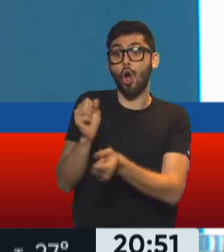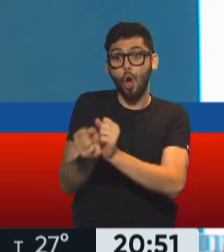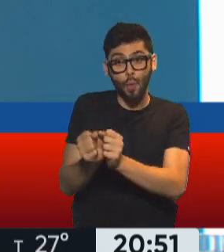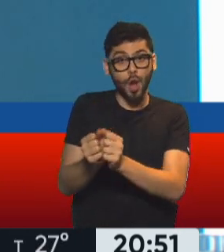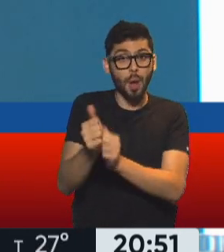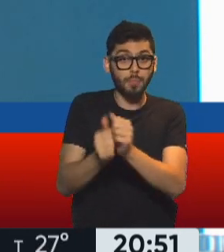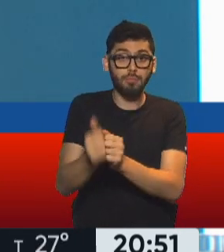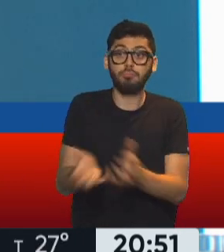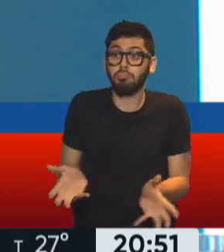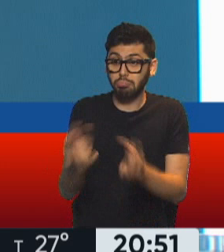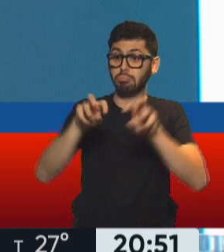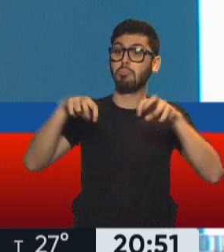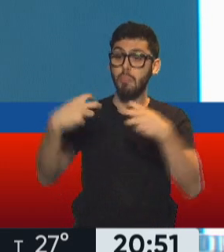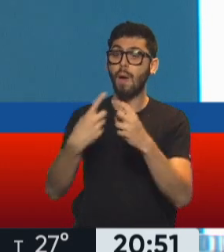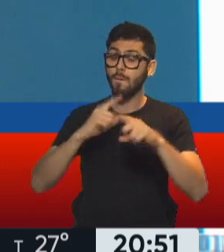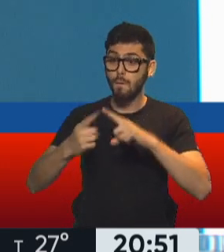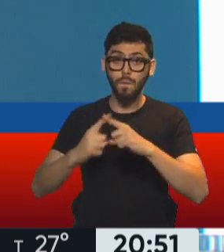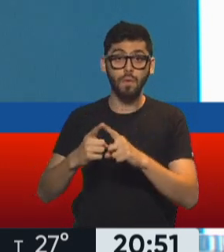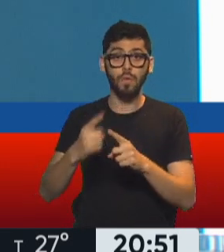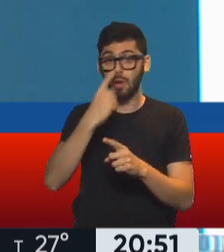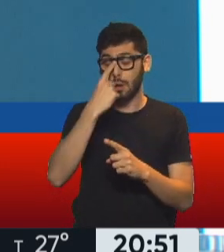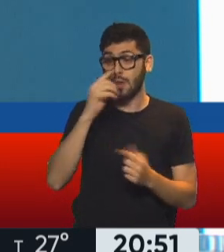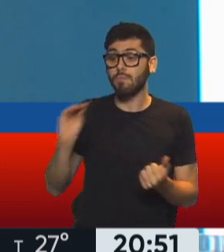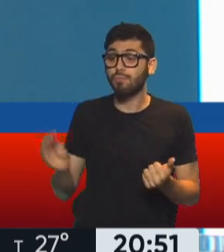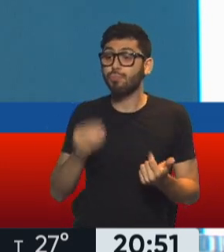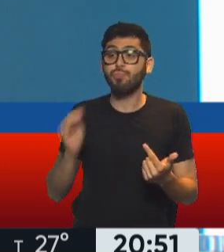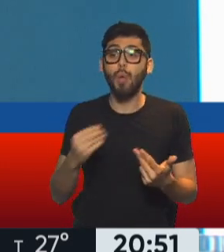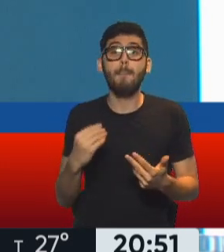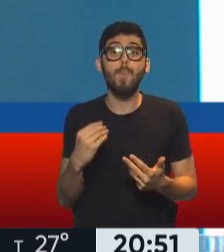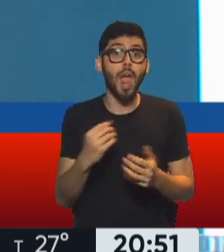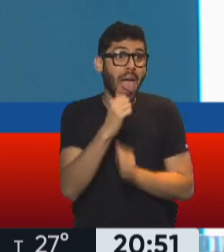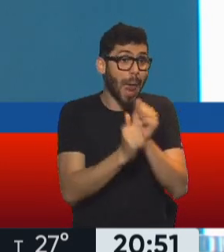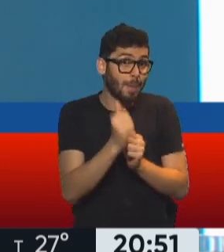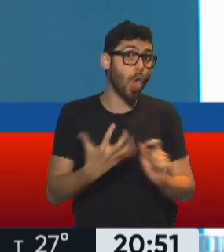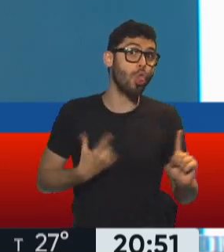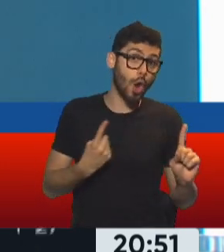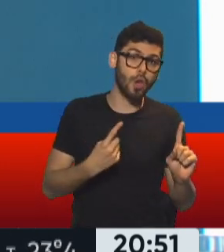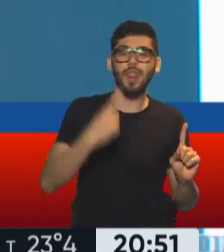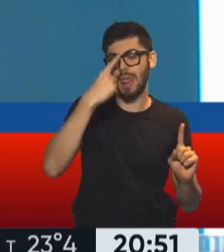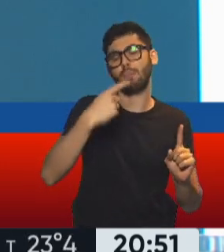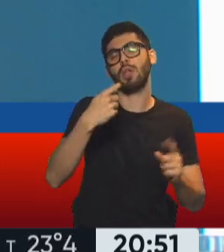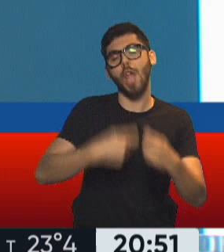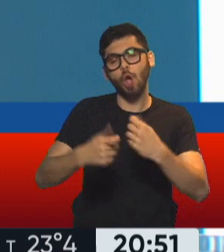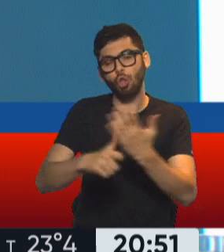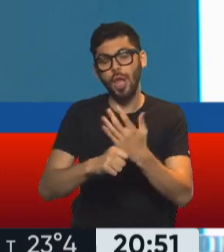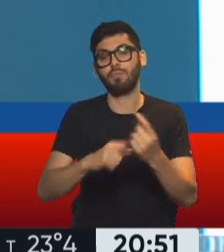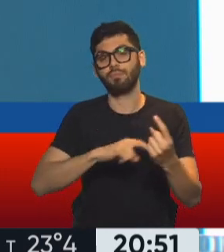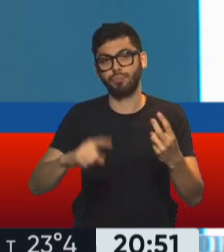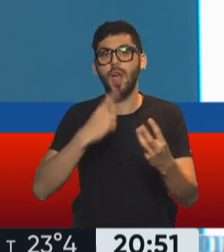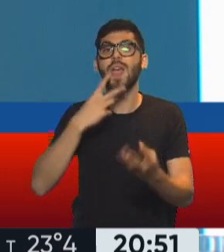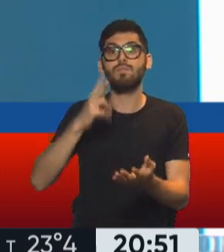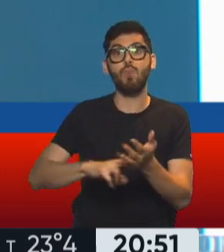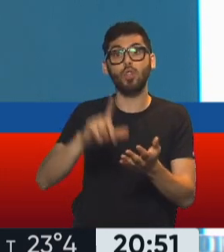largó mesa de consensos que fueron infructuosas por la parte empresaria. Después tuvimos la discusión del mercado de carne, tuvimos la discusión de la tarifa